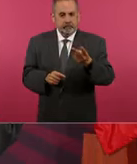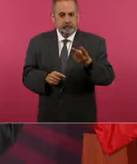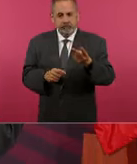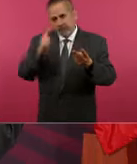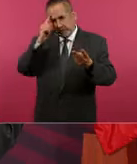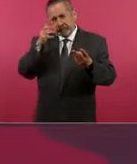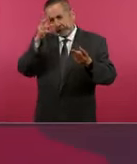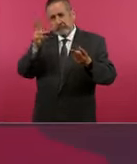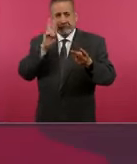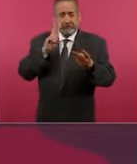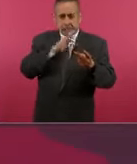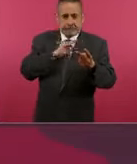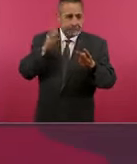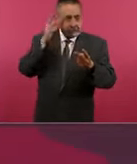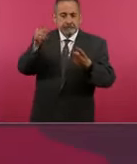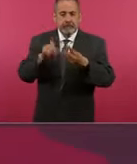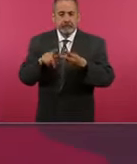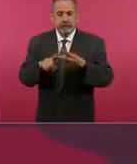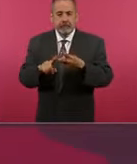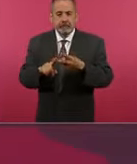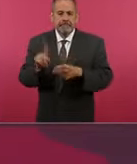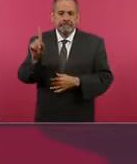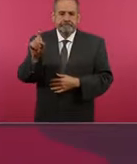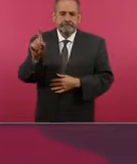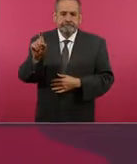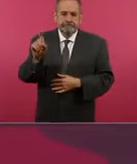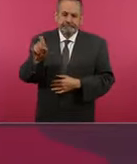para el mediano, para el largo plazo: el agua.